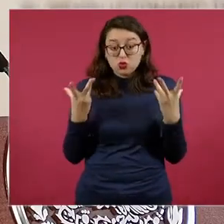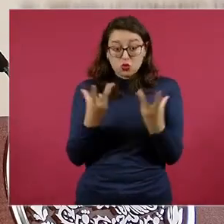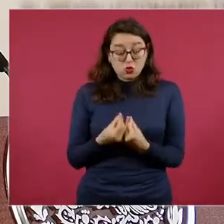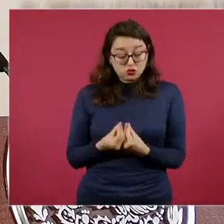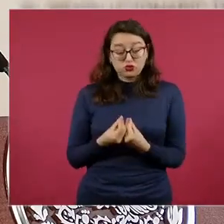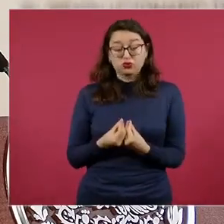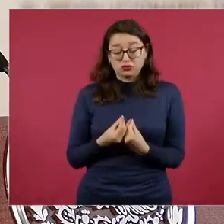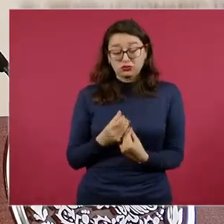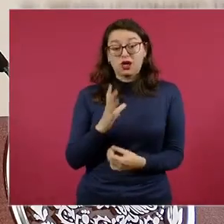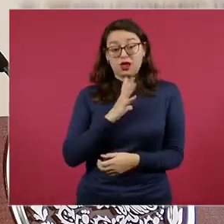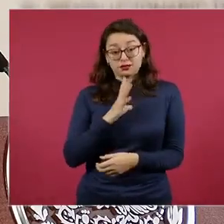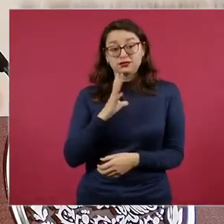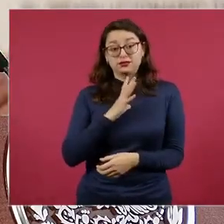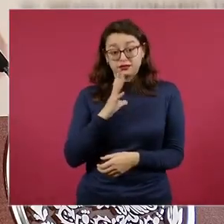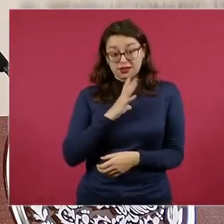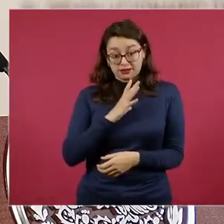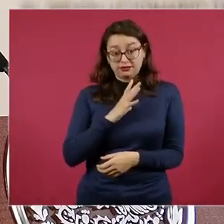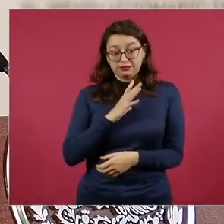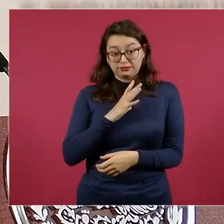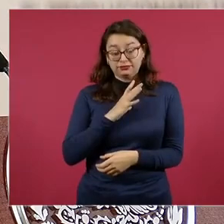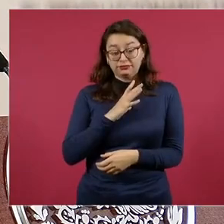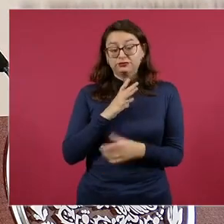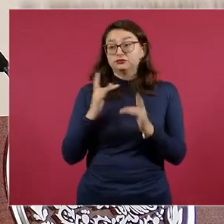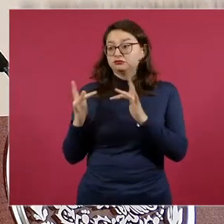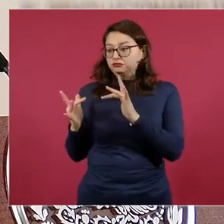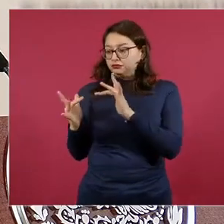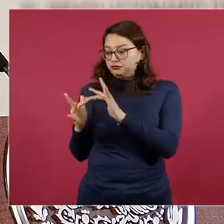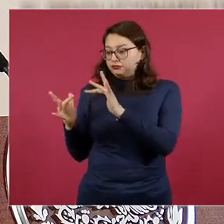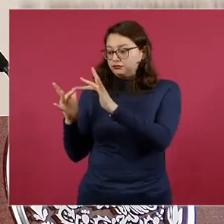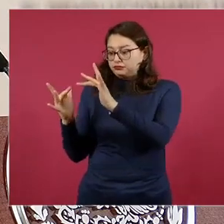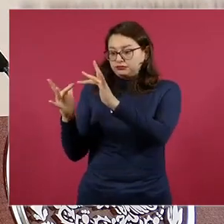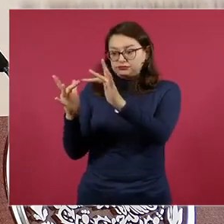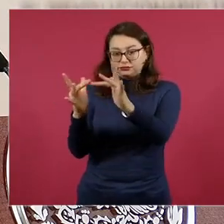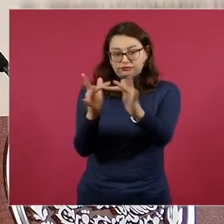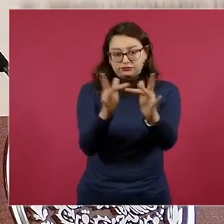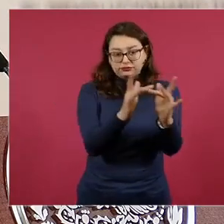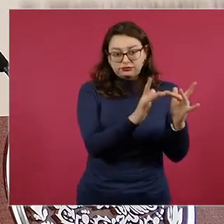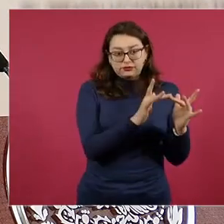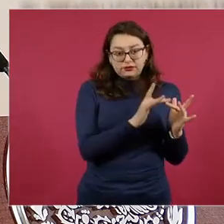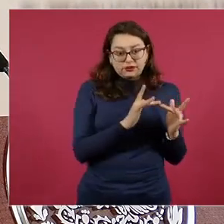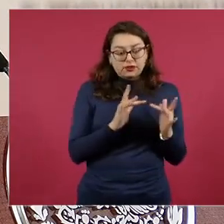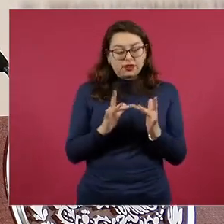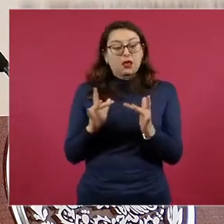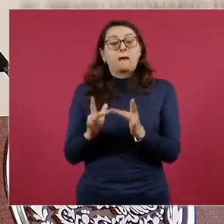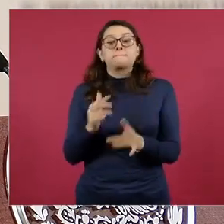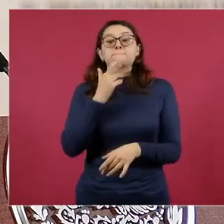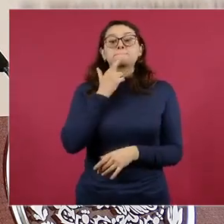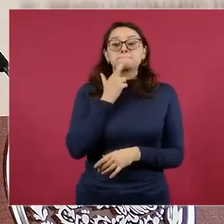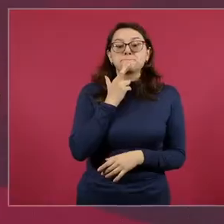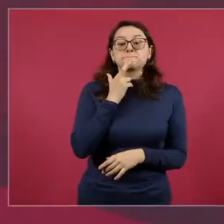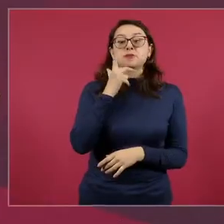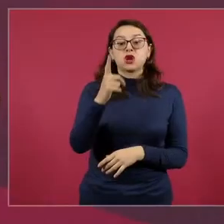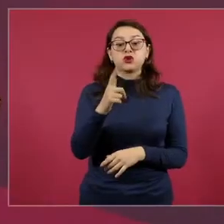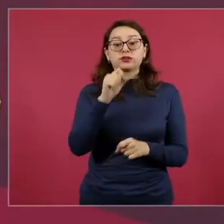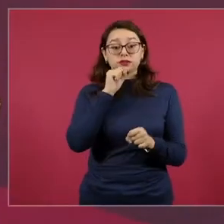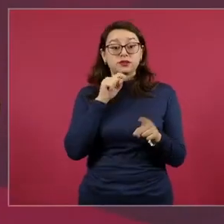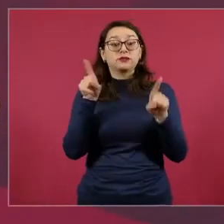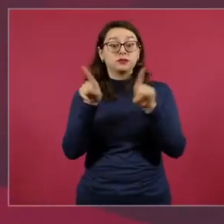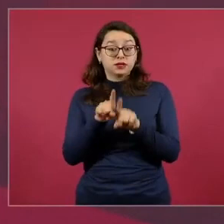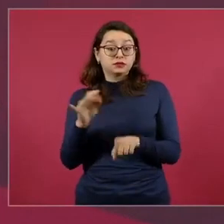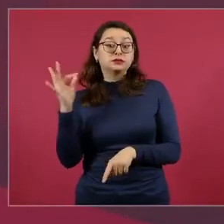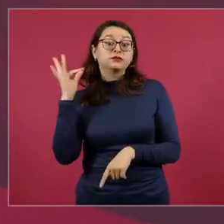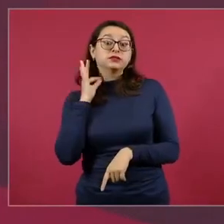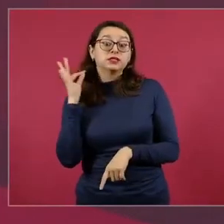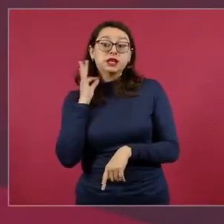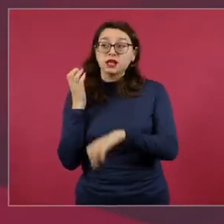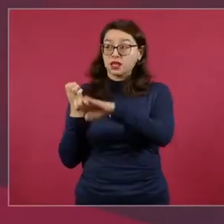de búsqueda y estas a su vez poderse conectar más directamente, articularse mejor con las fiscalías. Ustedes saben